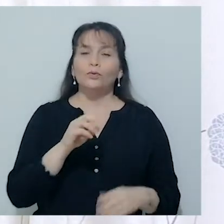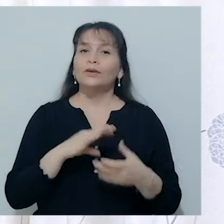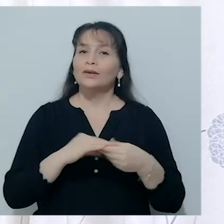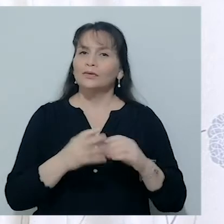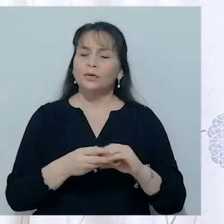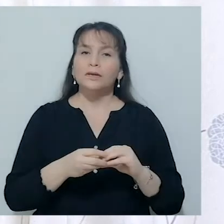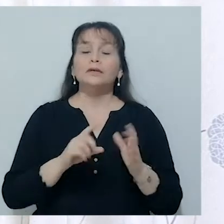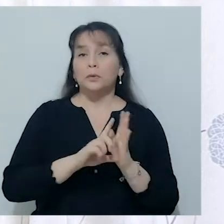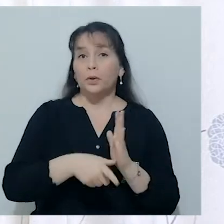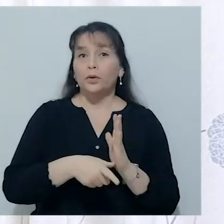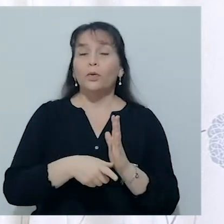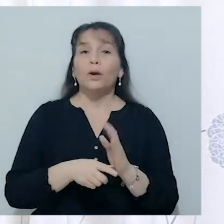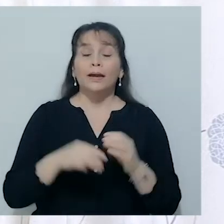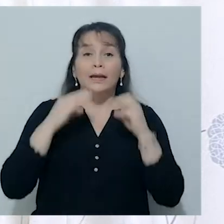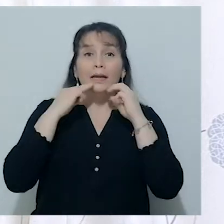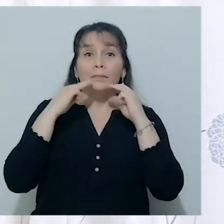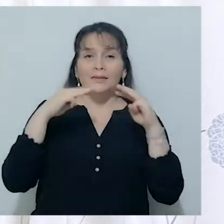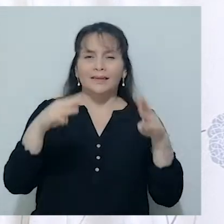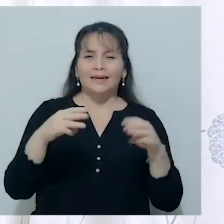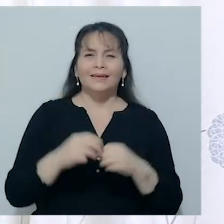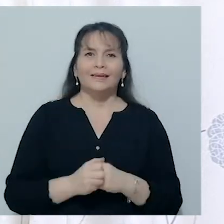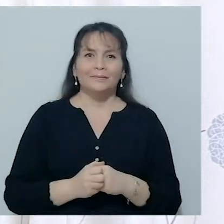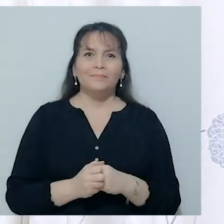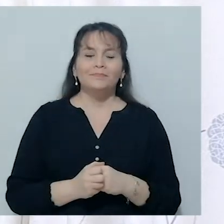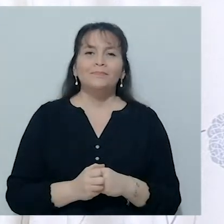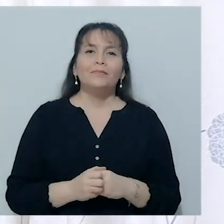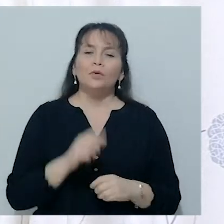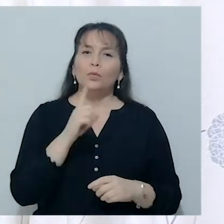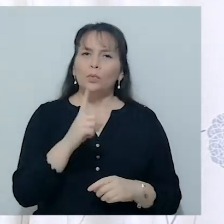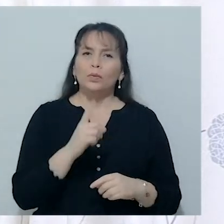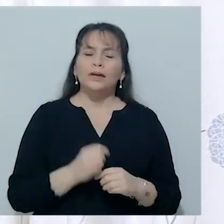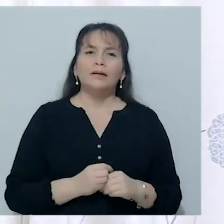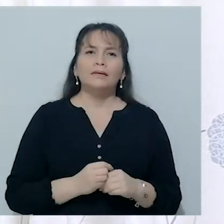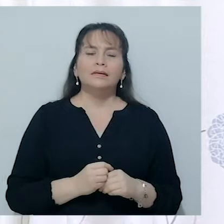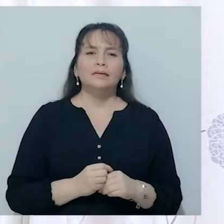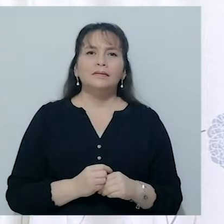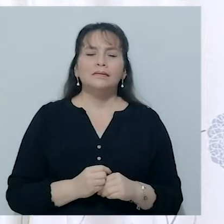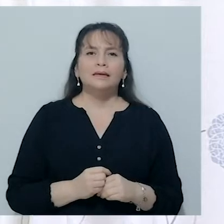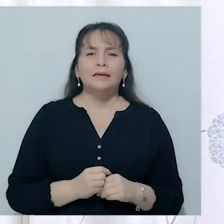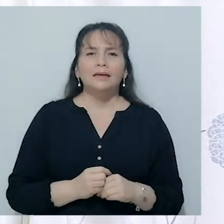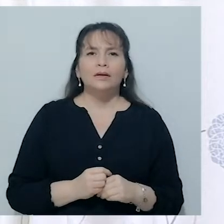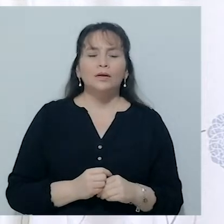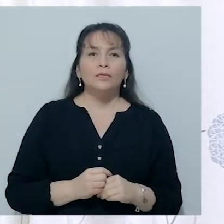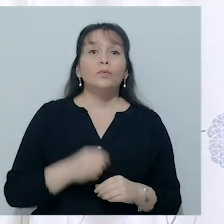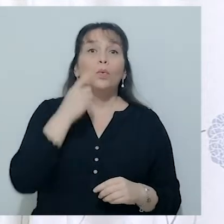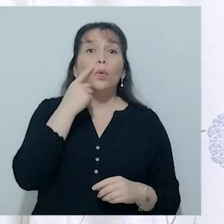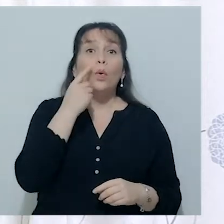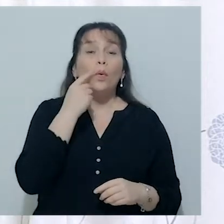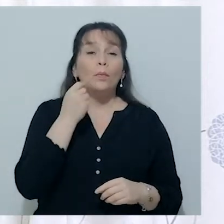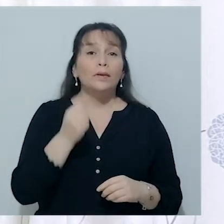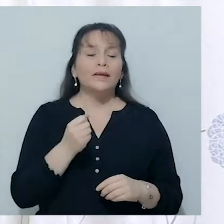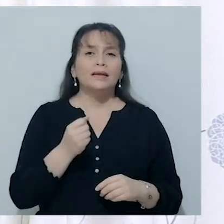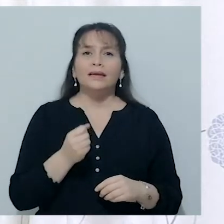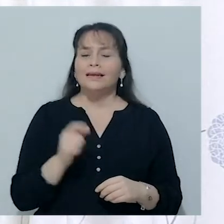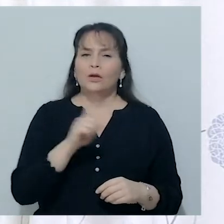supuesto discurriré en el mensaje de esta oportunidad. Una tiene que ver con el caso de un hombre sin hogar que huyó cuando